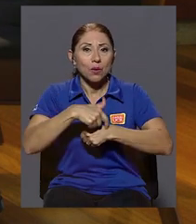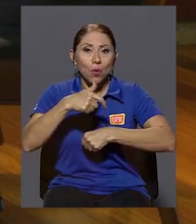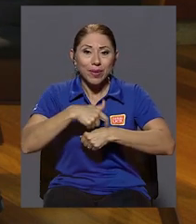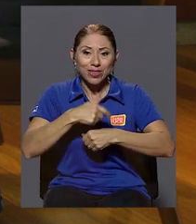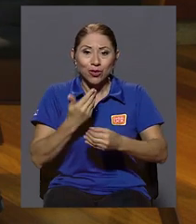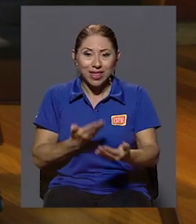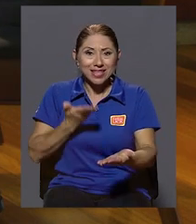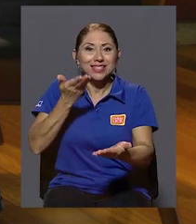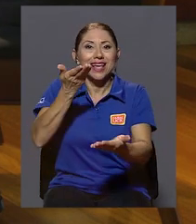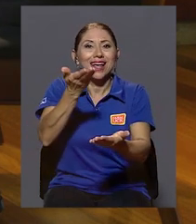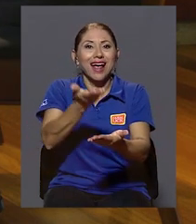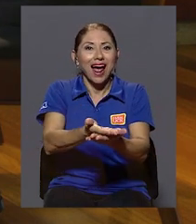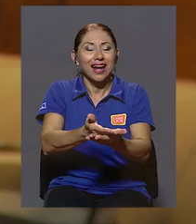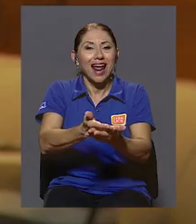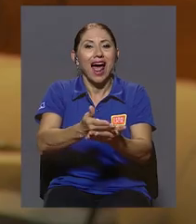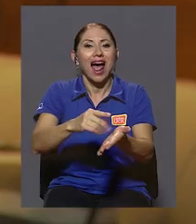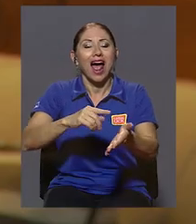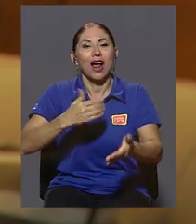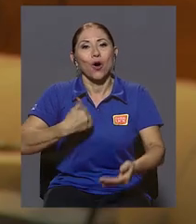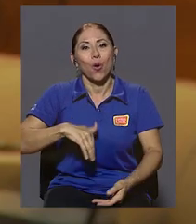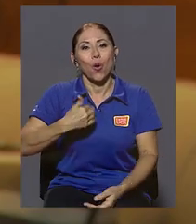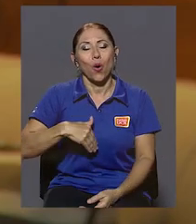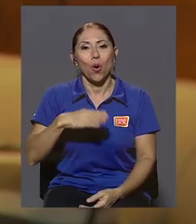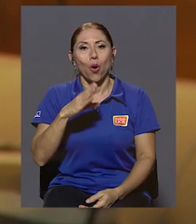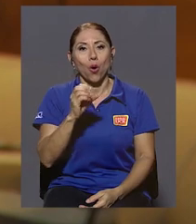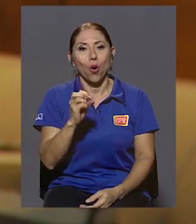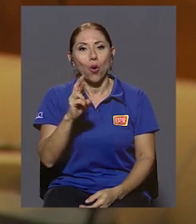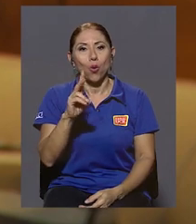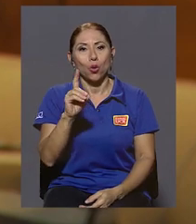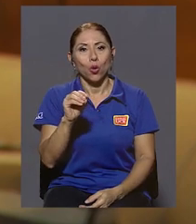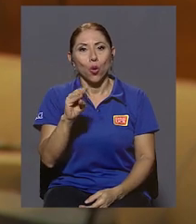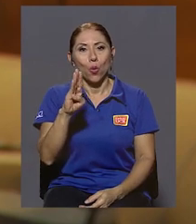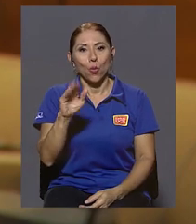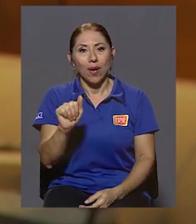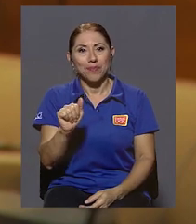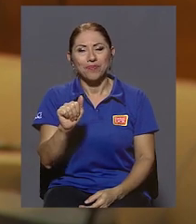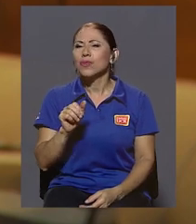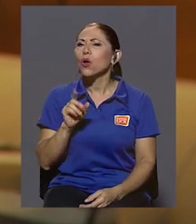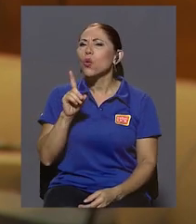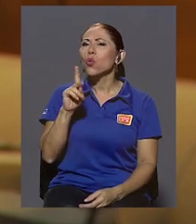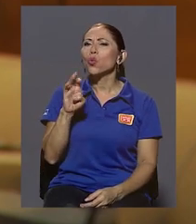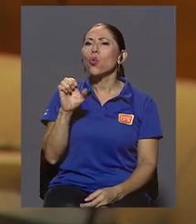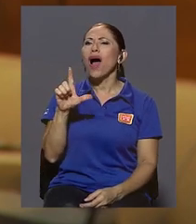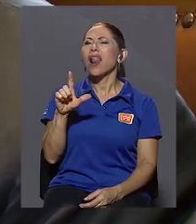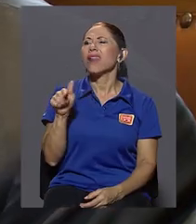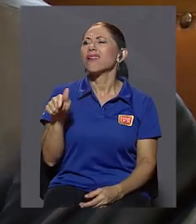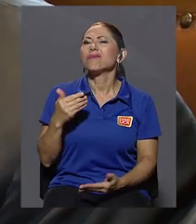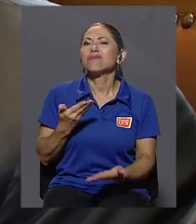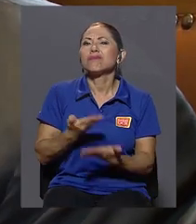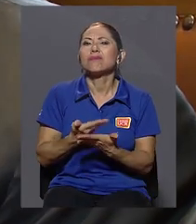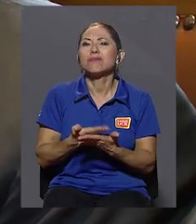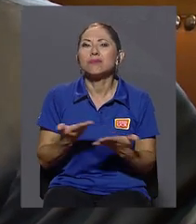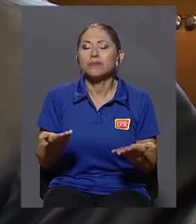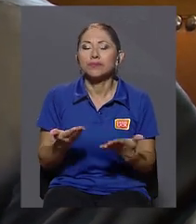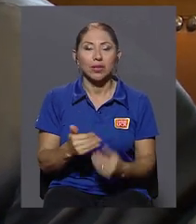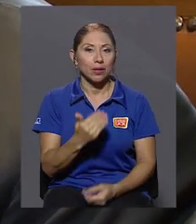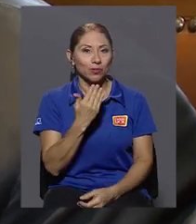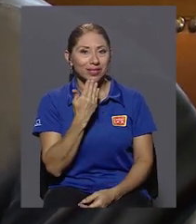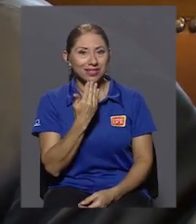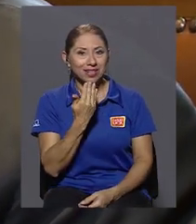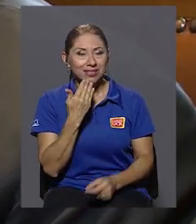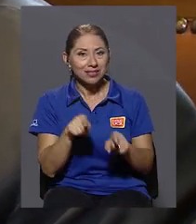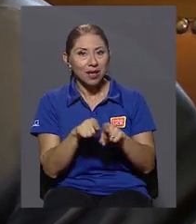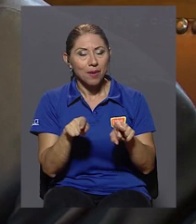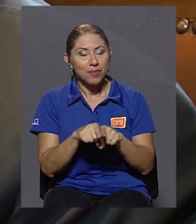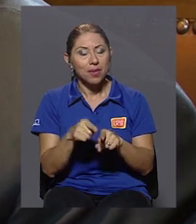discusión en Córdoba. Roberto, ¿cuáles fueron estos aportes específicos de la UDUAL? Bueno,